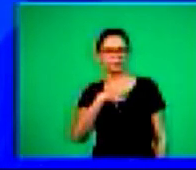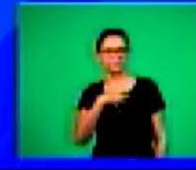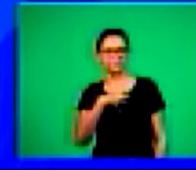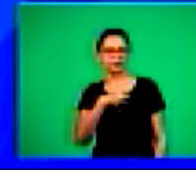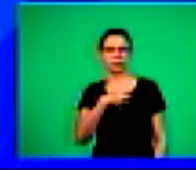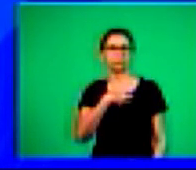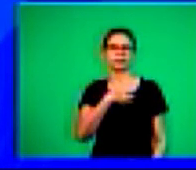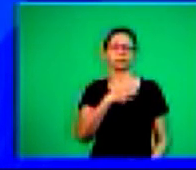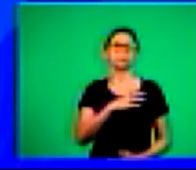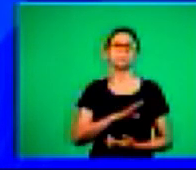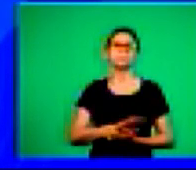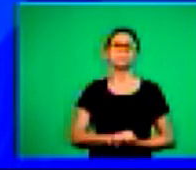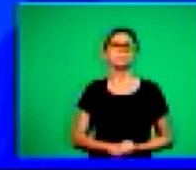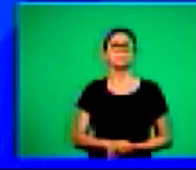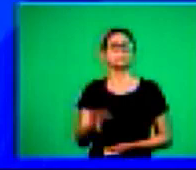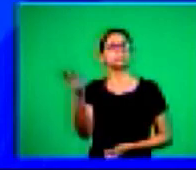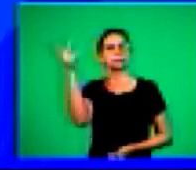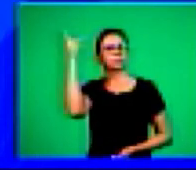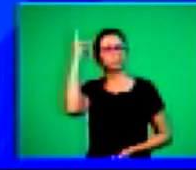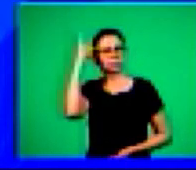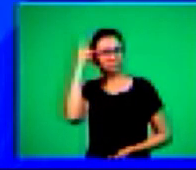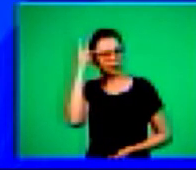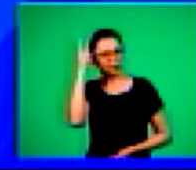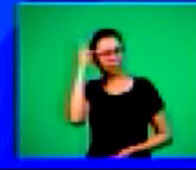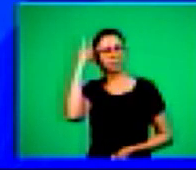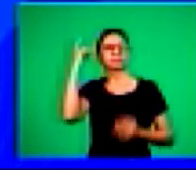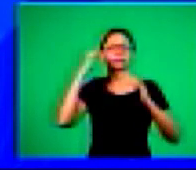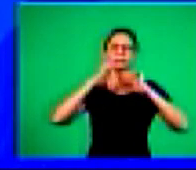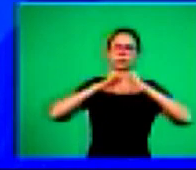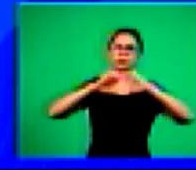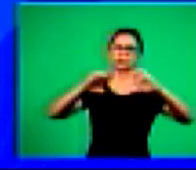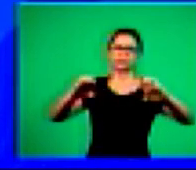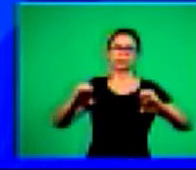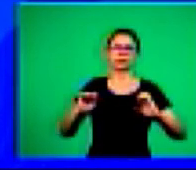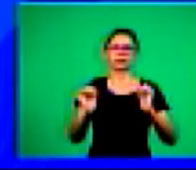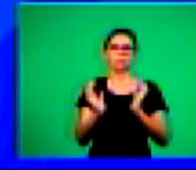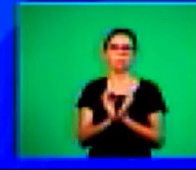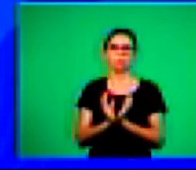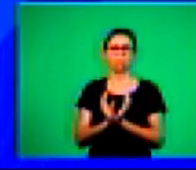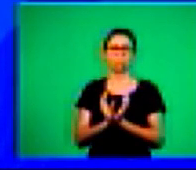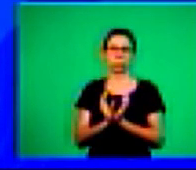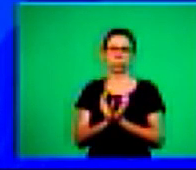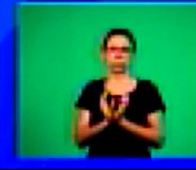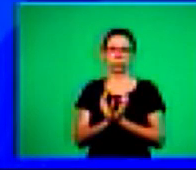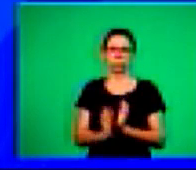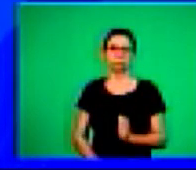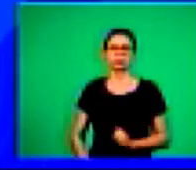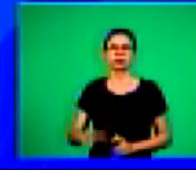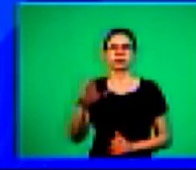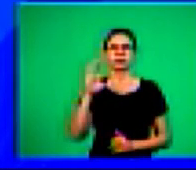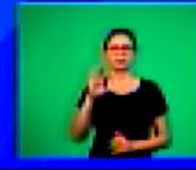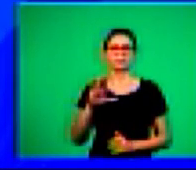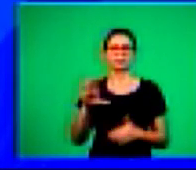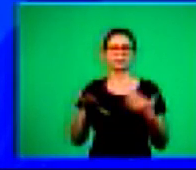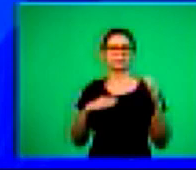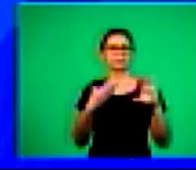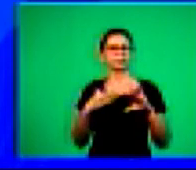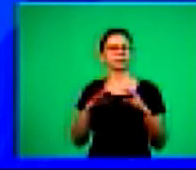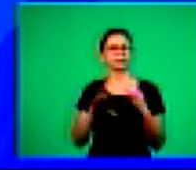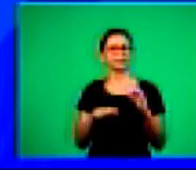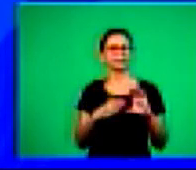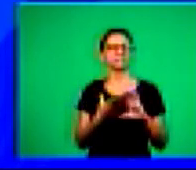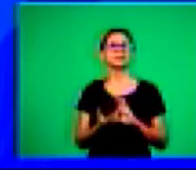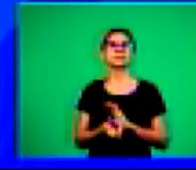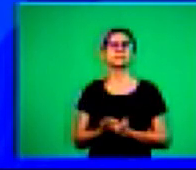y en guarulhos en el estado de sao paulo una cantata de niños fue hecho en las calles un